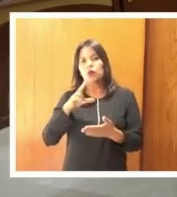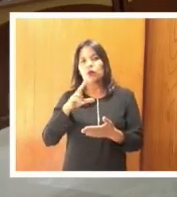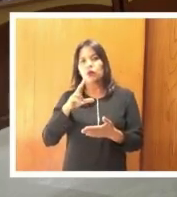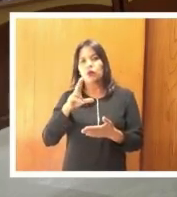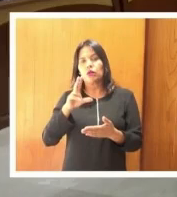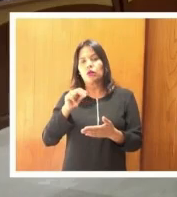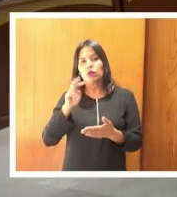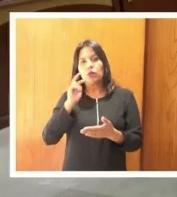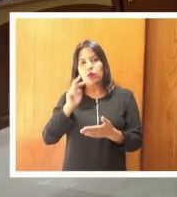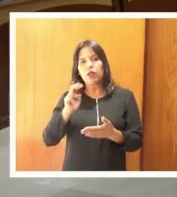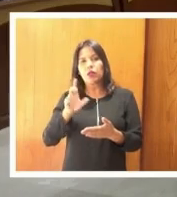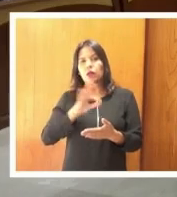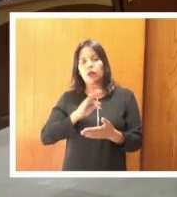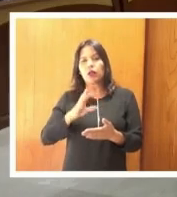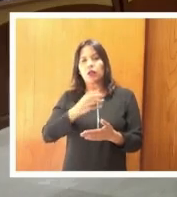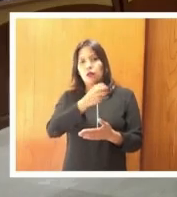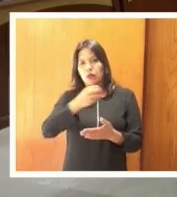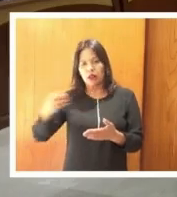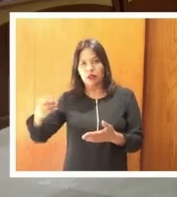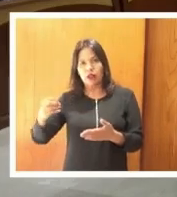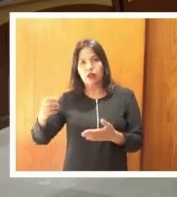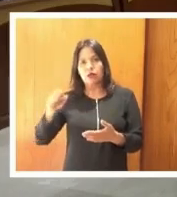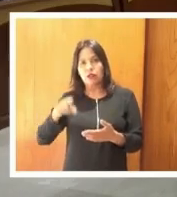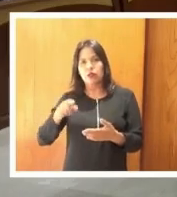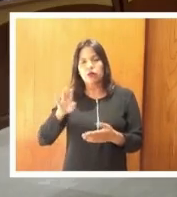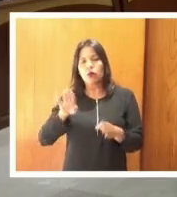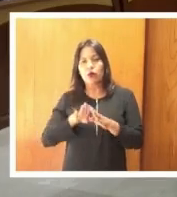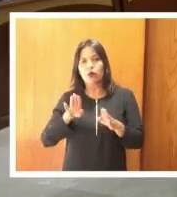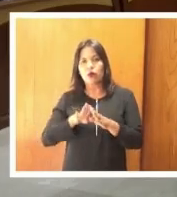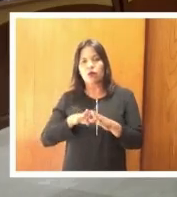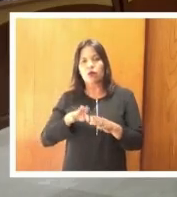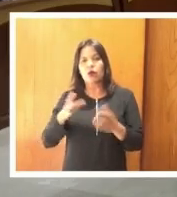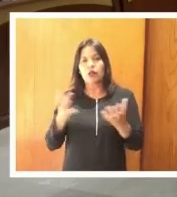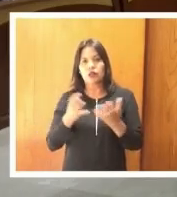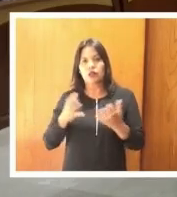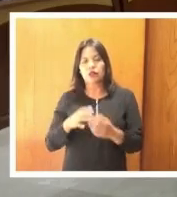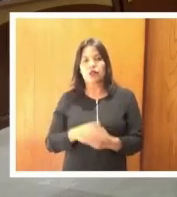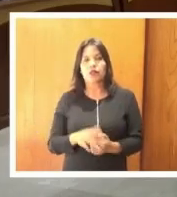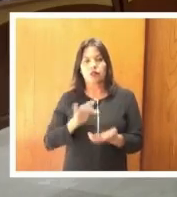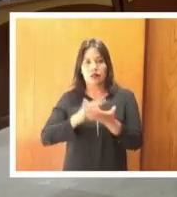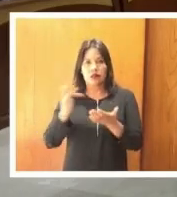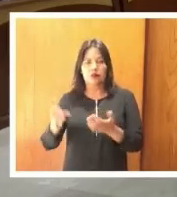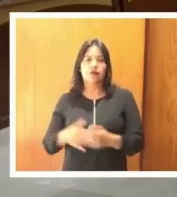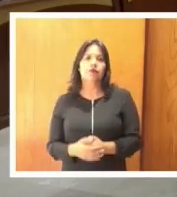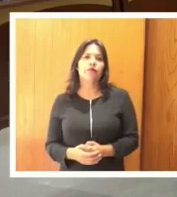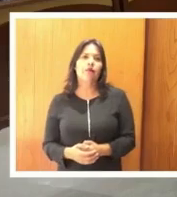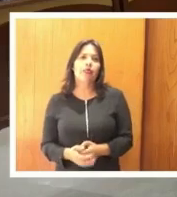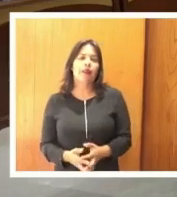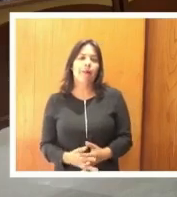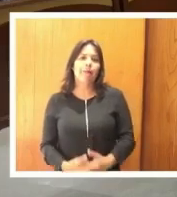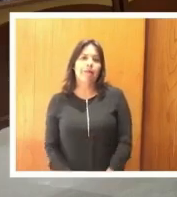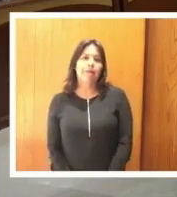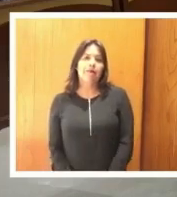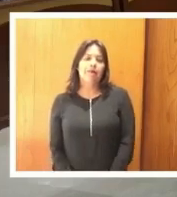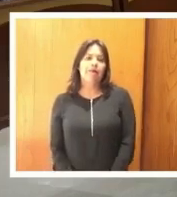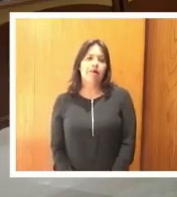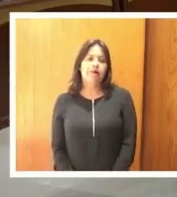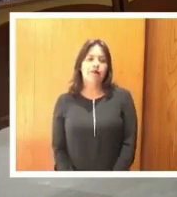no procedía a ordenar al sujeto obligado atender el requerimiento correspondiente. Gracias. Comisionada Ramírez